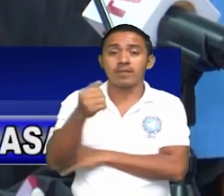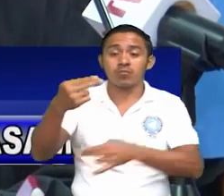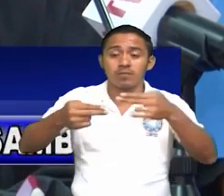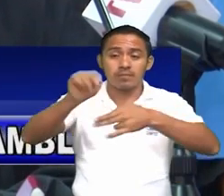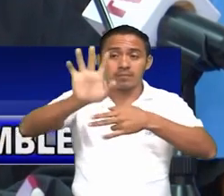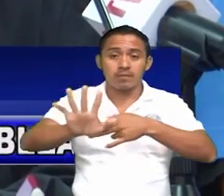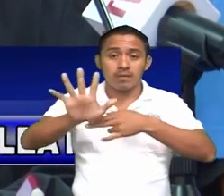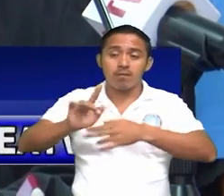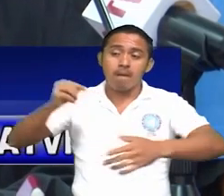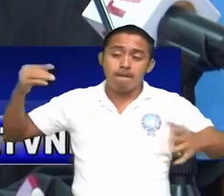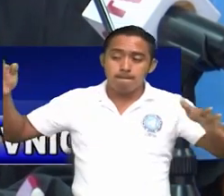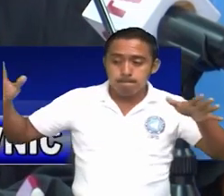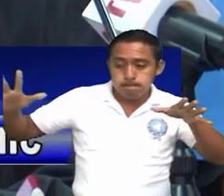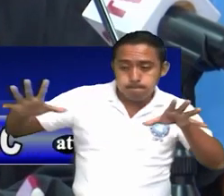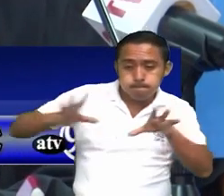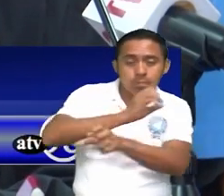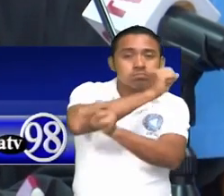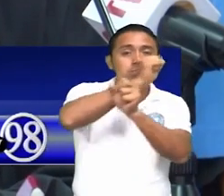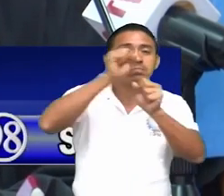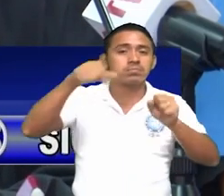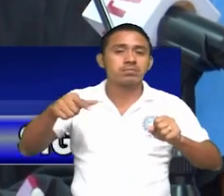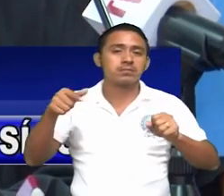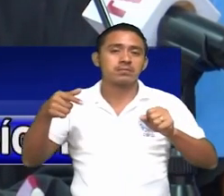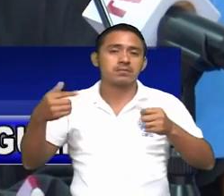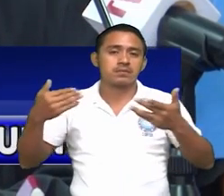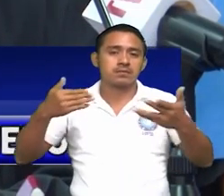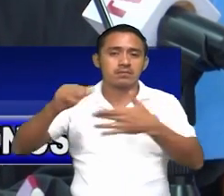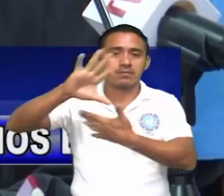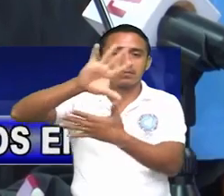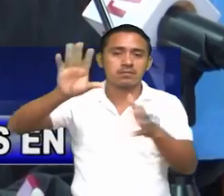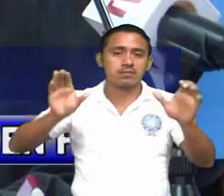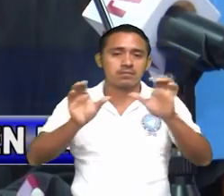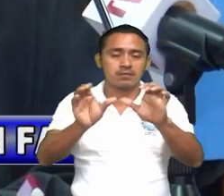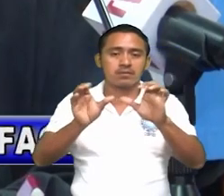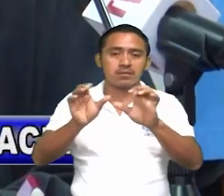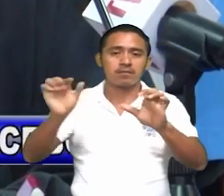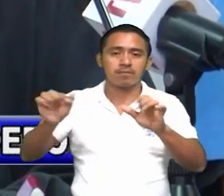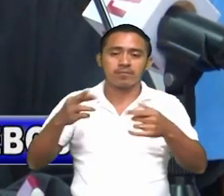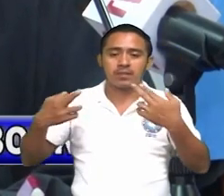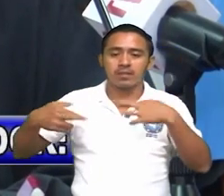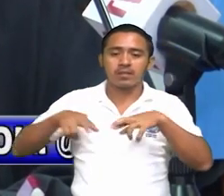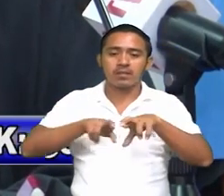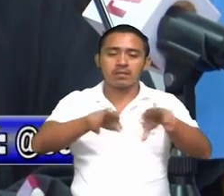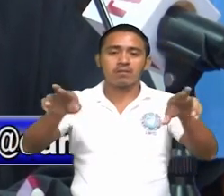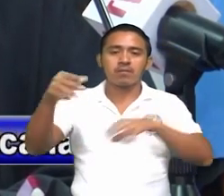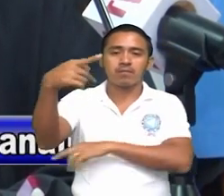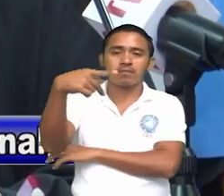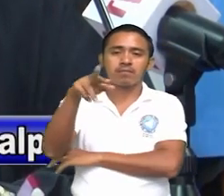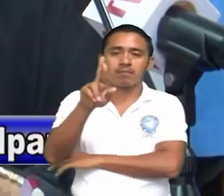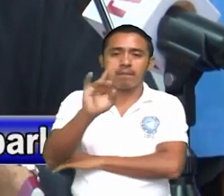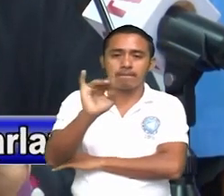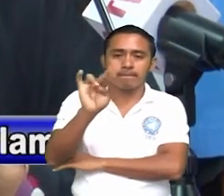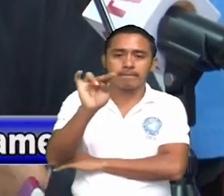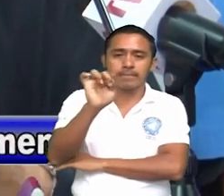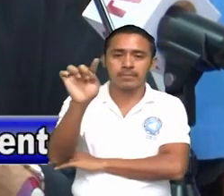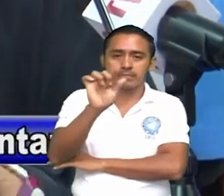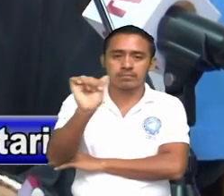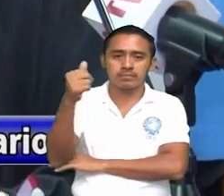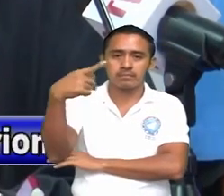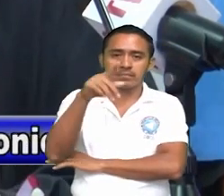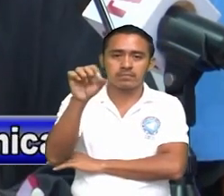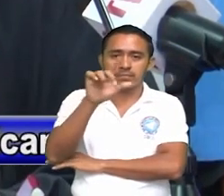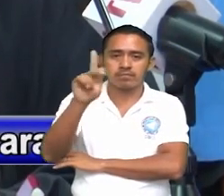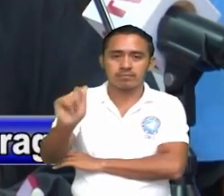va a entrar en la zona paralela al río Prinzapolca, de tal manera que va a